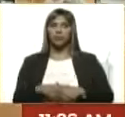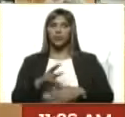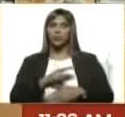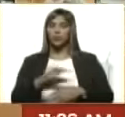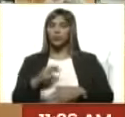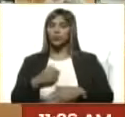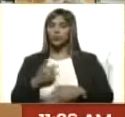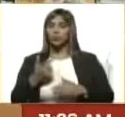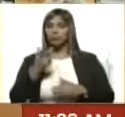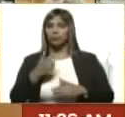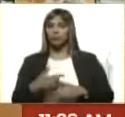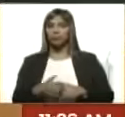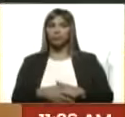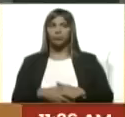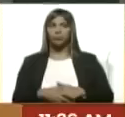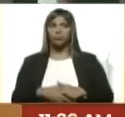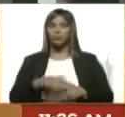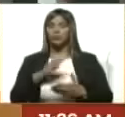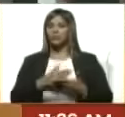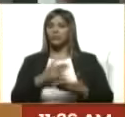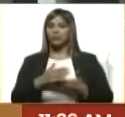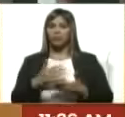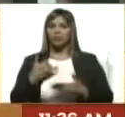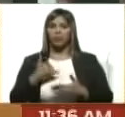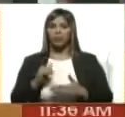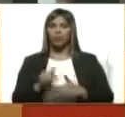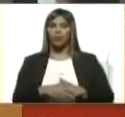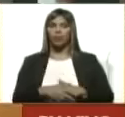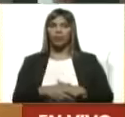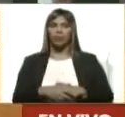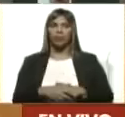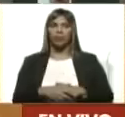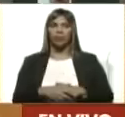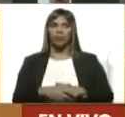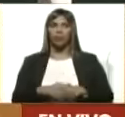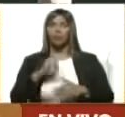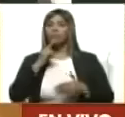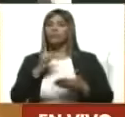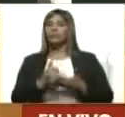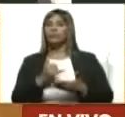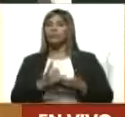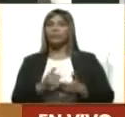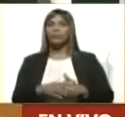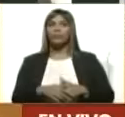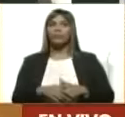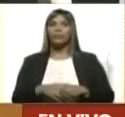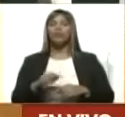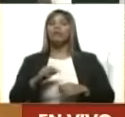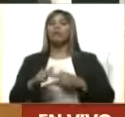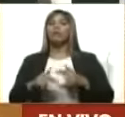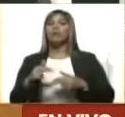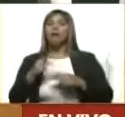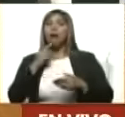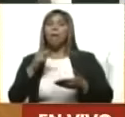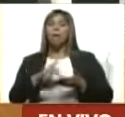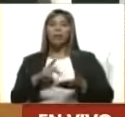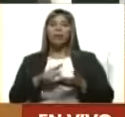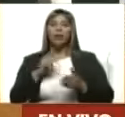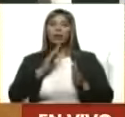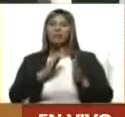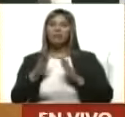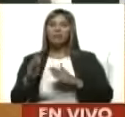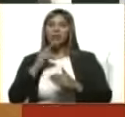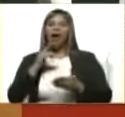somos, siempre que ha habido los simulacros, las fuerzas revolucionarias participan de manera